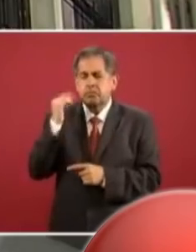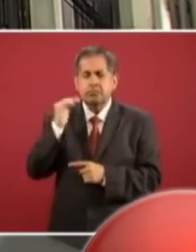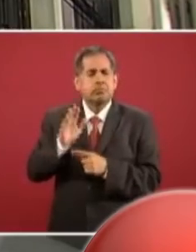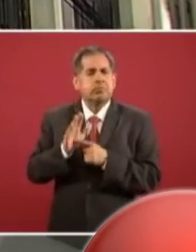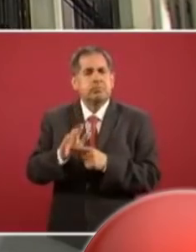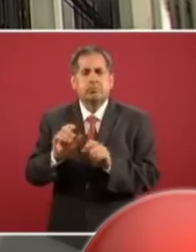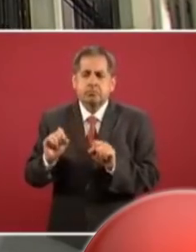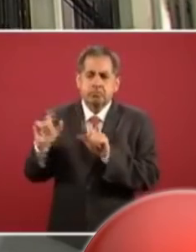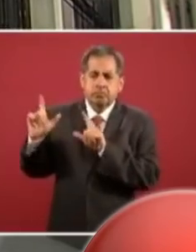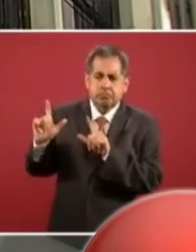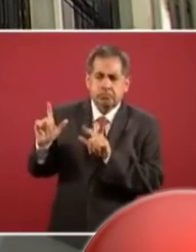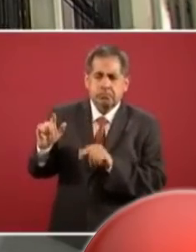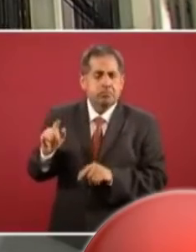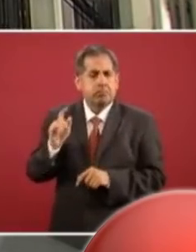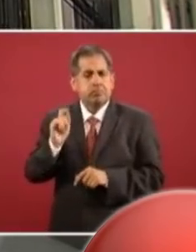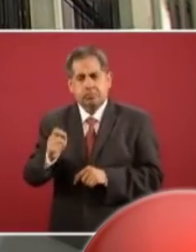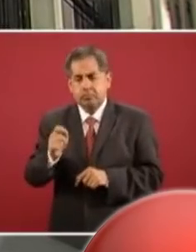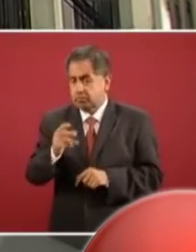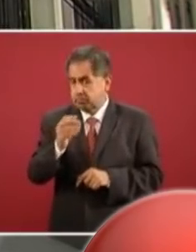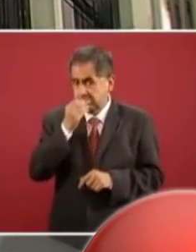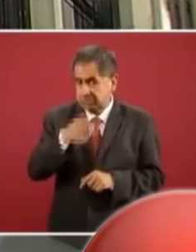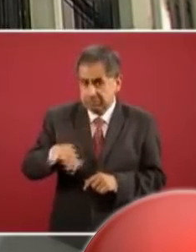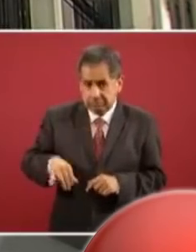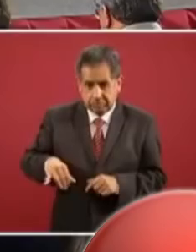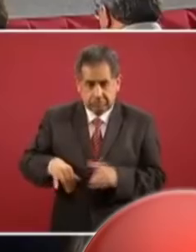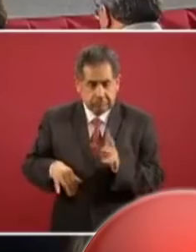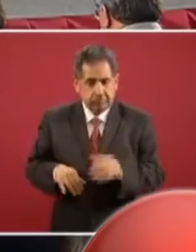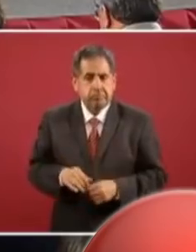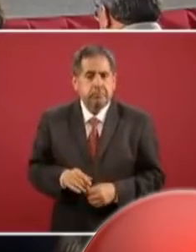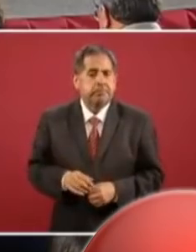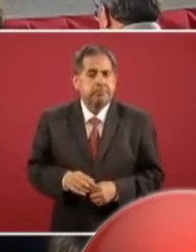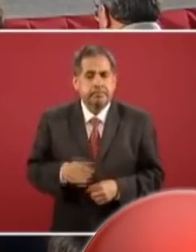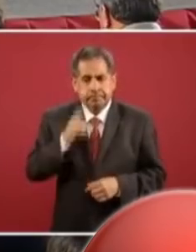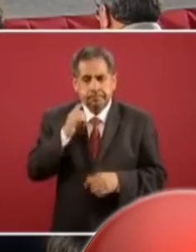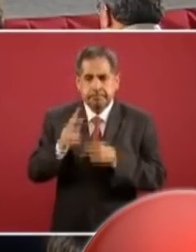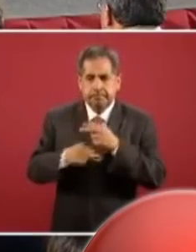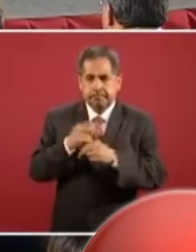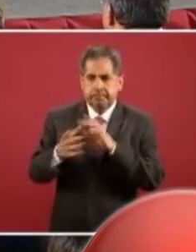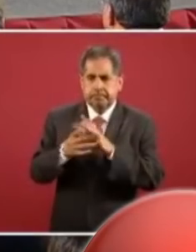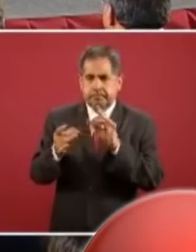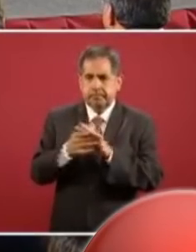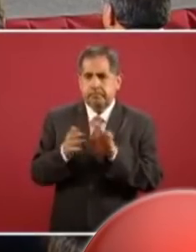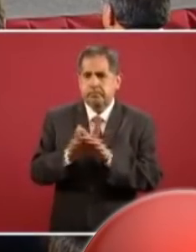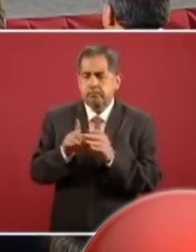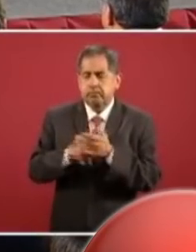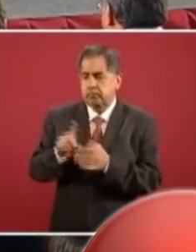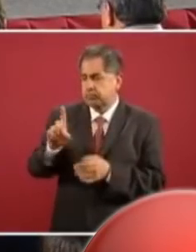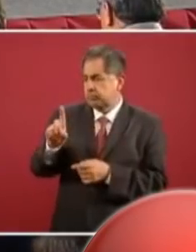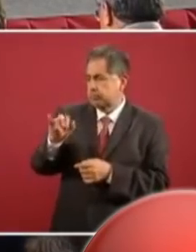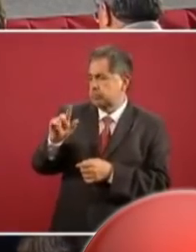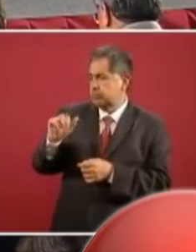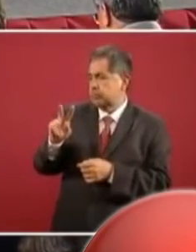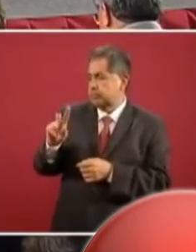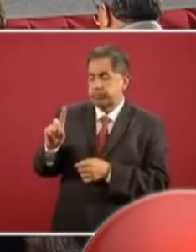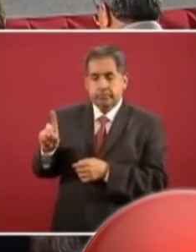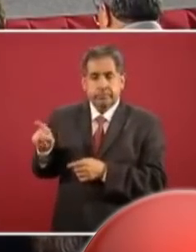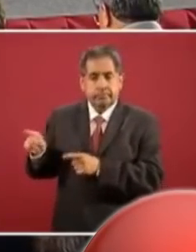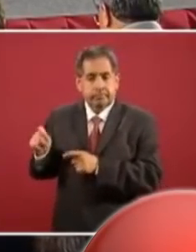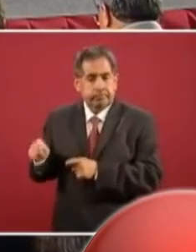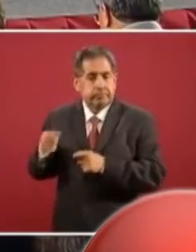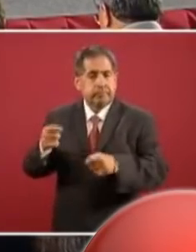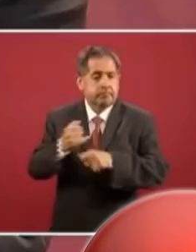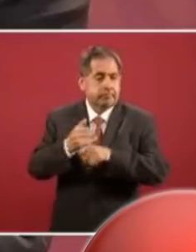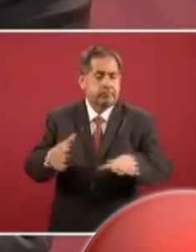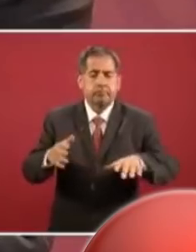días, porque esto es muy interesante, y que también David nos informe